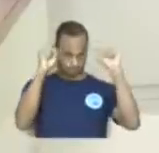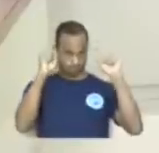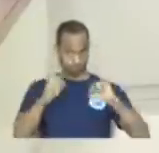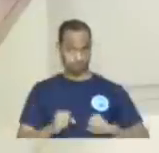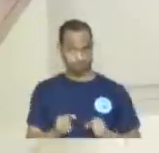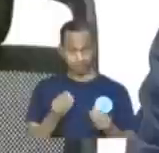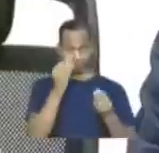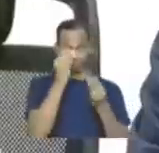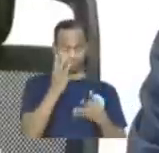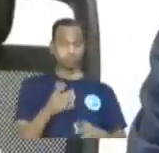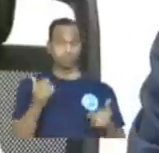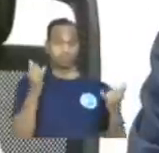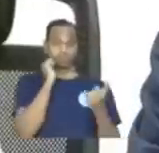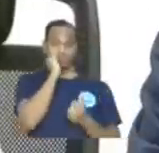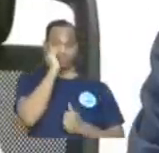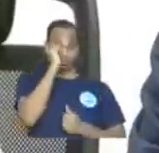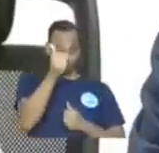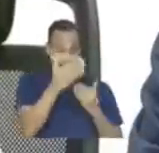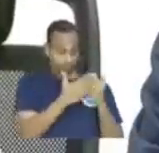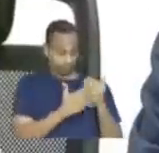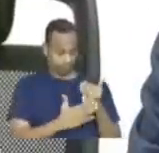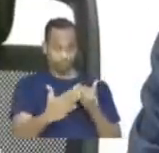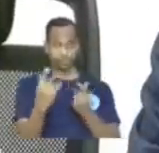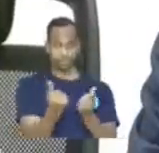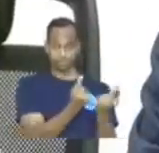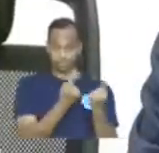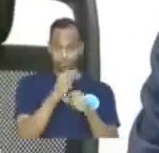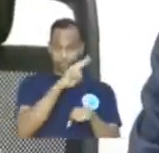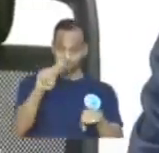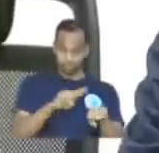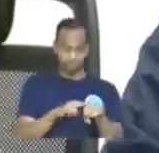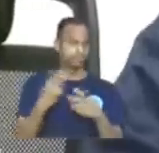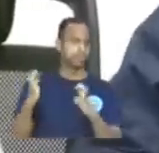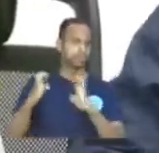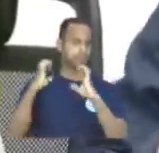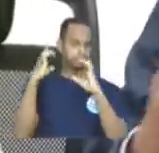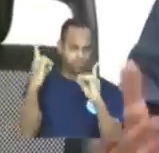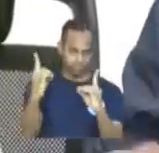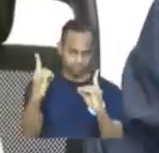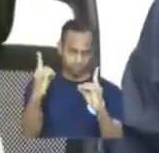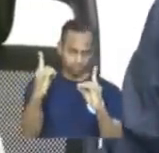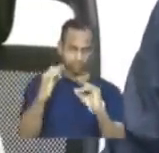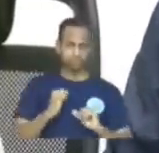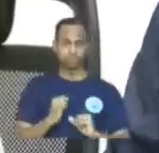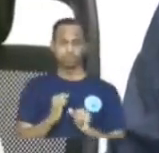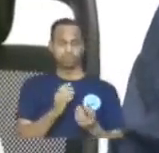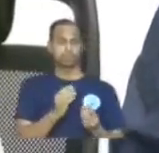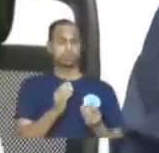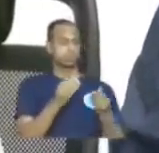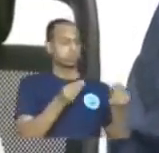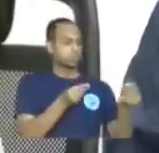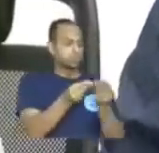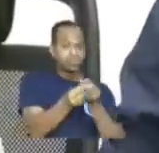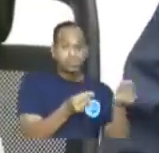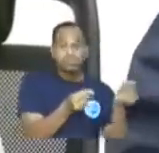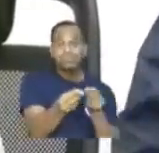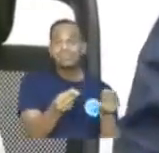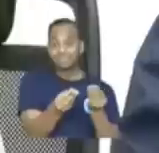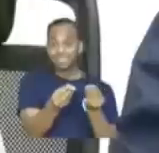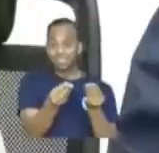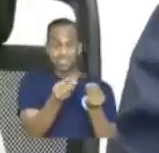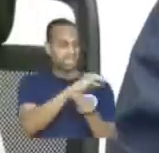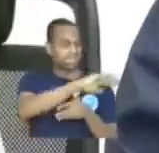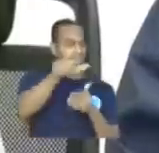actividades normales del país, entre ellas la parte de la educación y la de comercio en